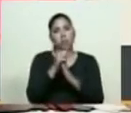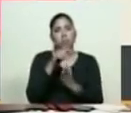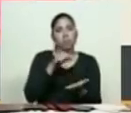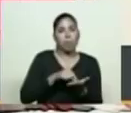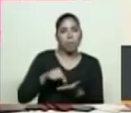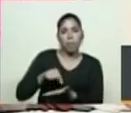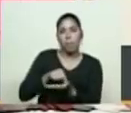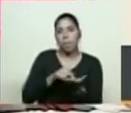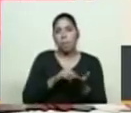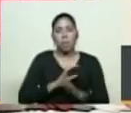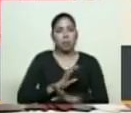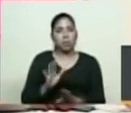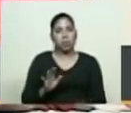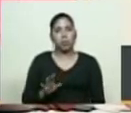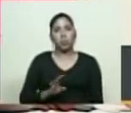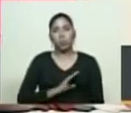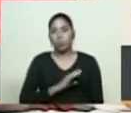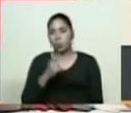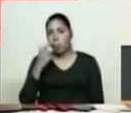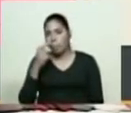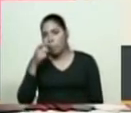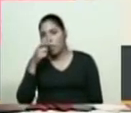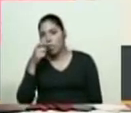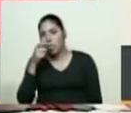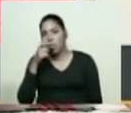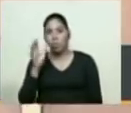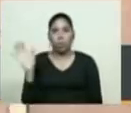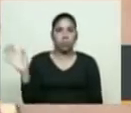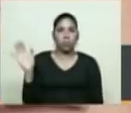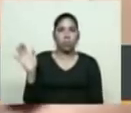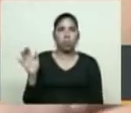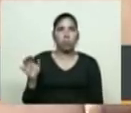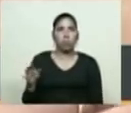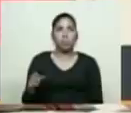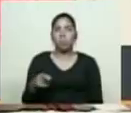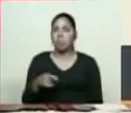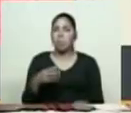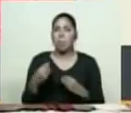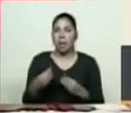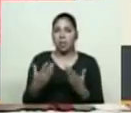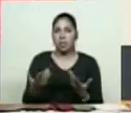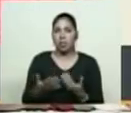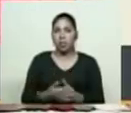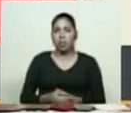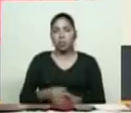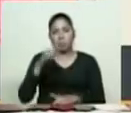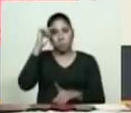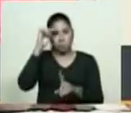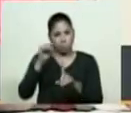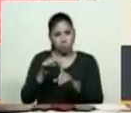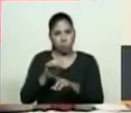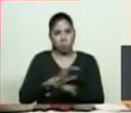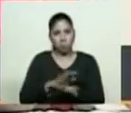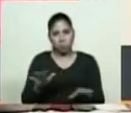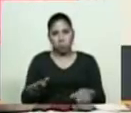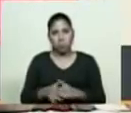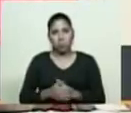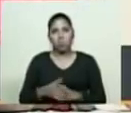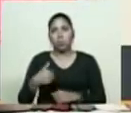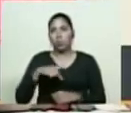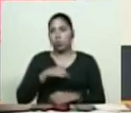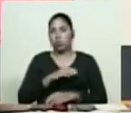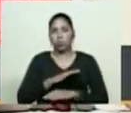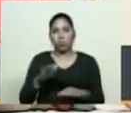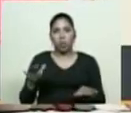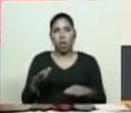rojos, con su carnet, chequeando. ¿Qué va a permitir esto? Que a nosotros tenemos nuestra sala situacional,